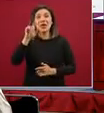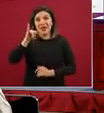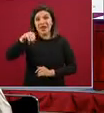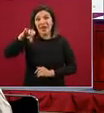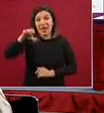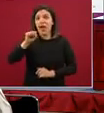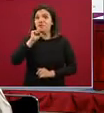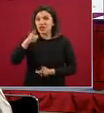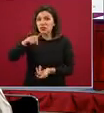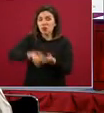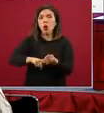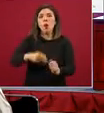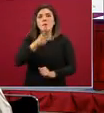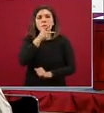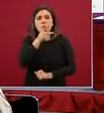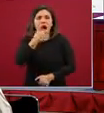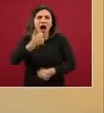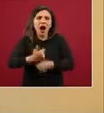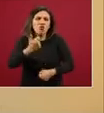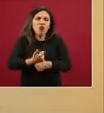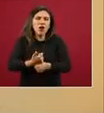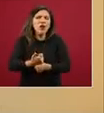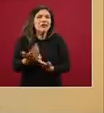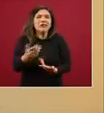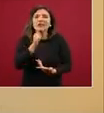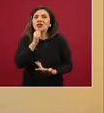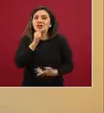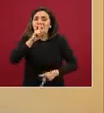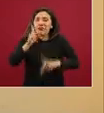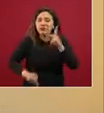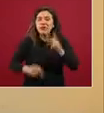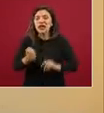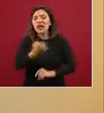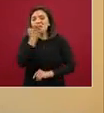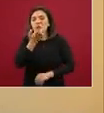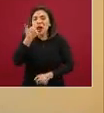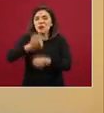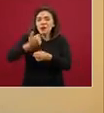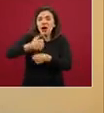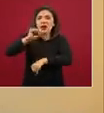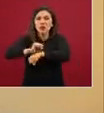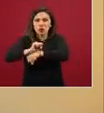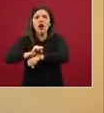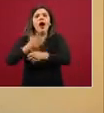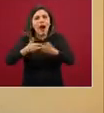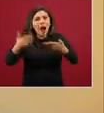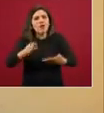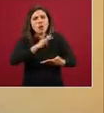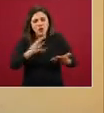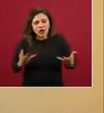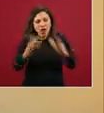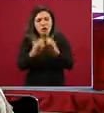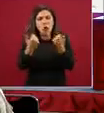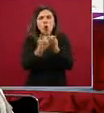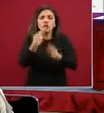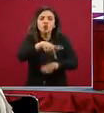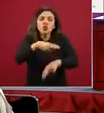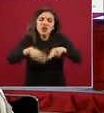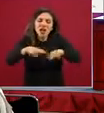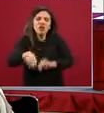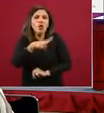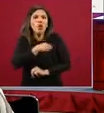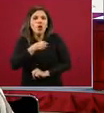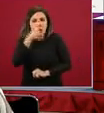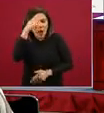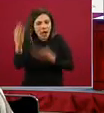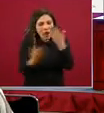Adultos, padres, abuelos que no han terminado primaria o secundaria, pueden acompañar a su nieto o a sus hijos en